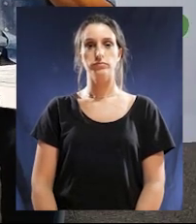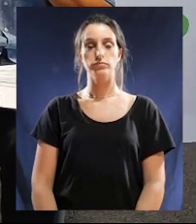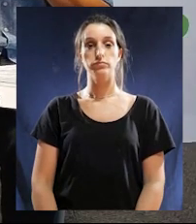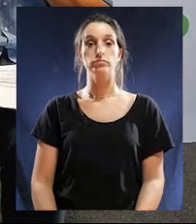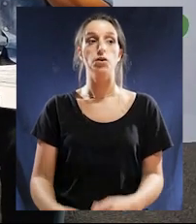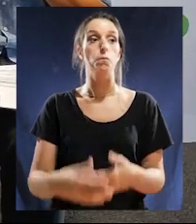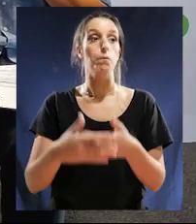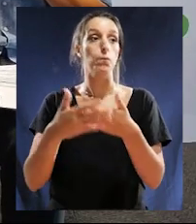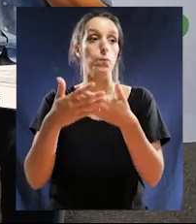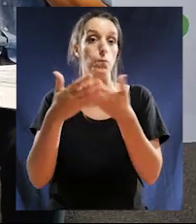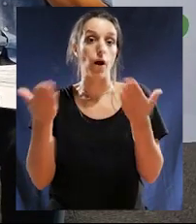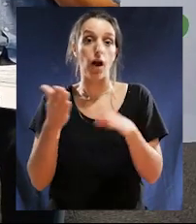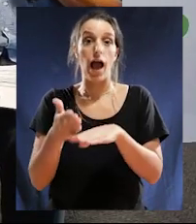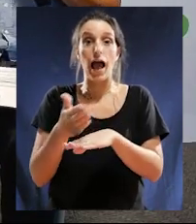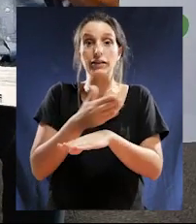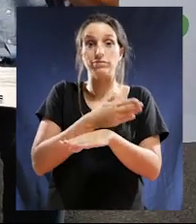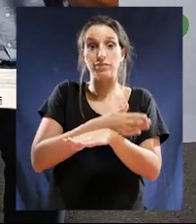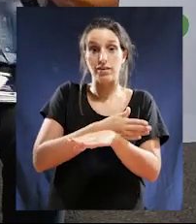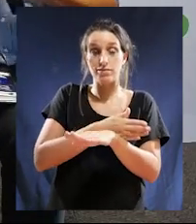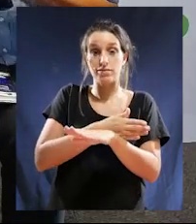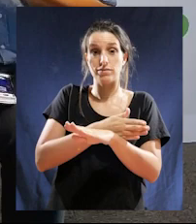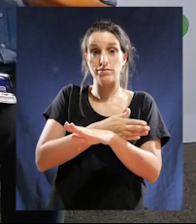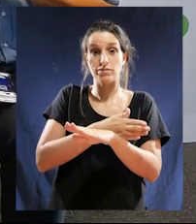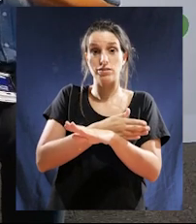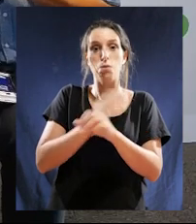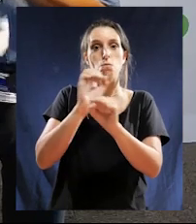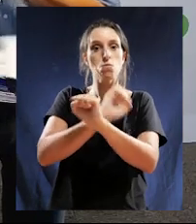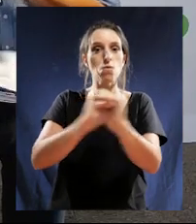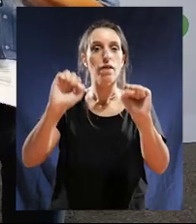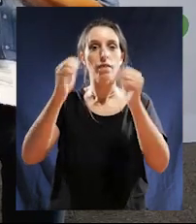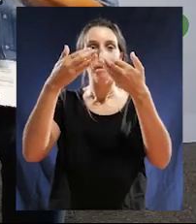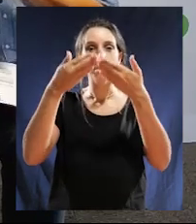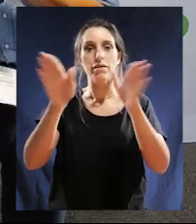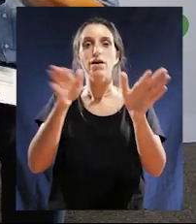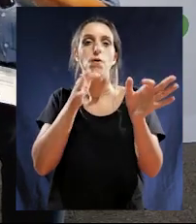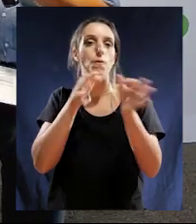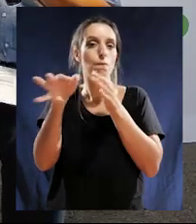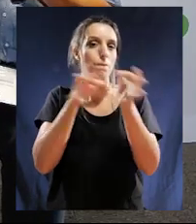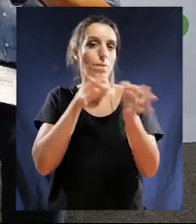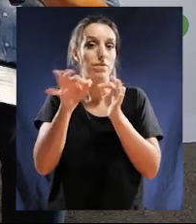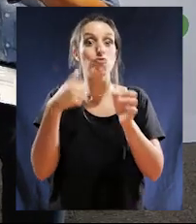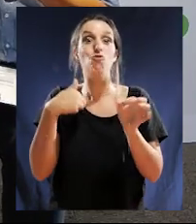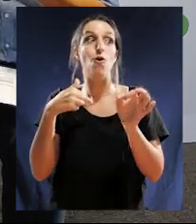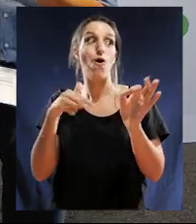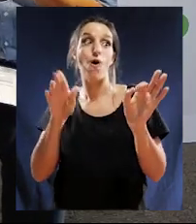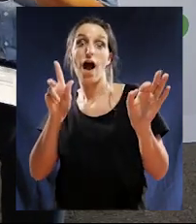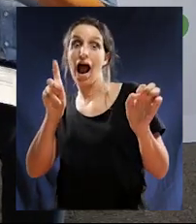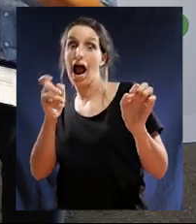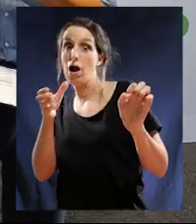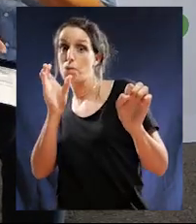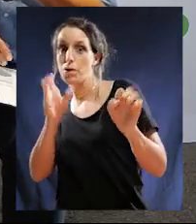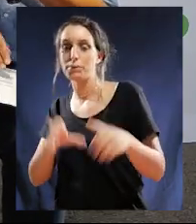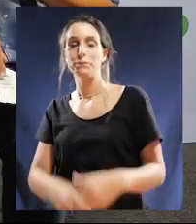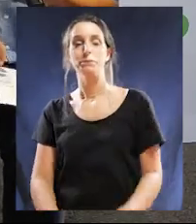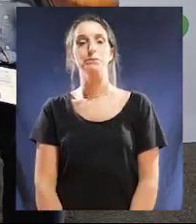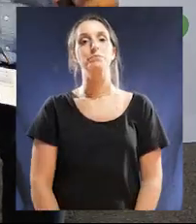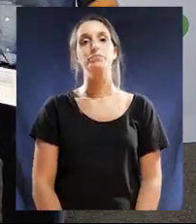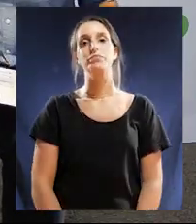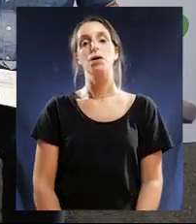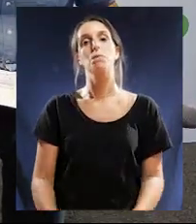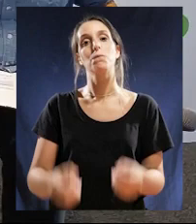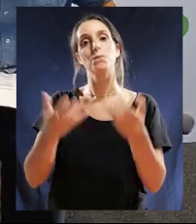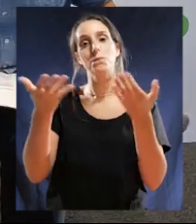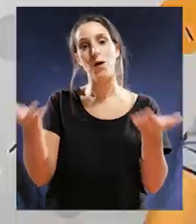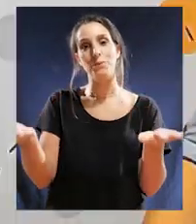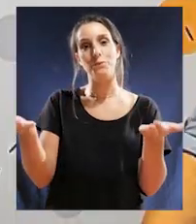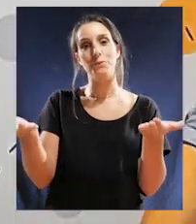bueno, tal vez previamente, Carmen, podemos empezar a comentar mientras tomo un poquito de agua. Claro. Bueno,